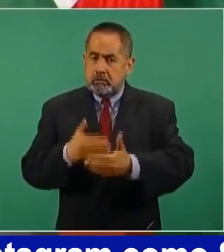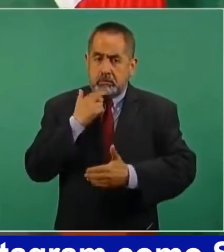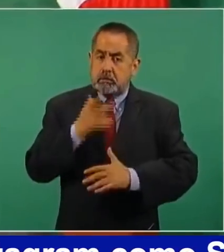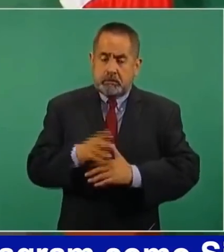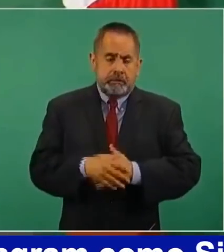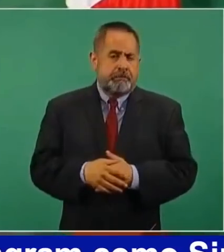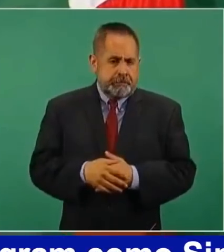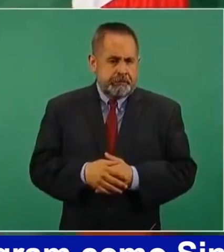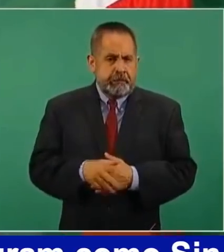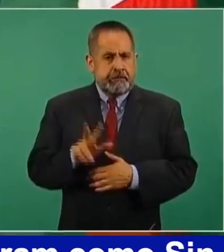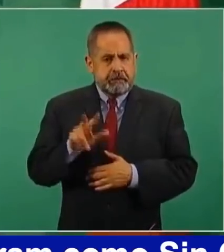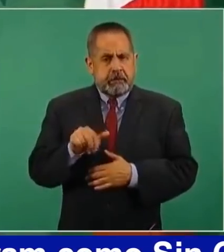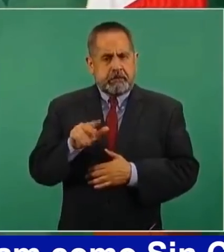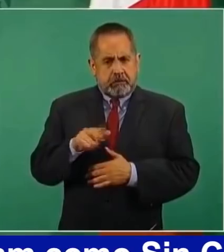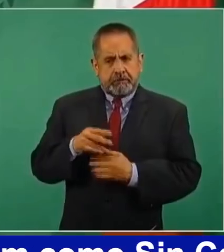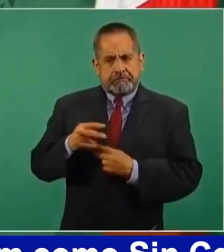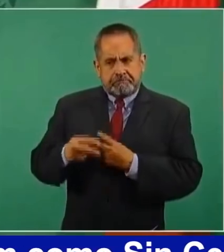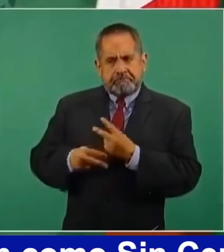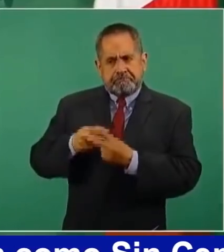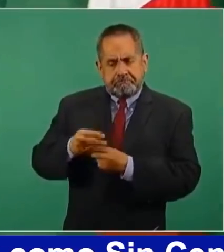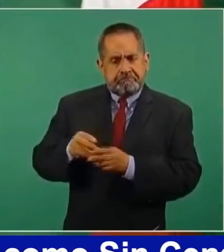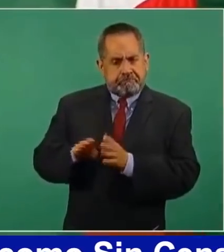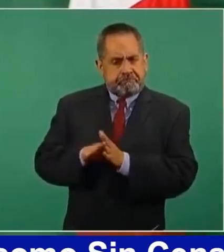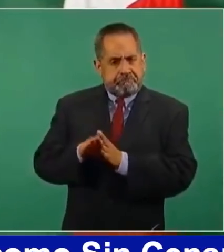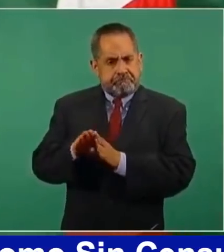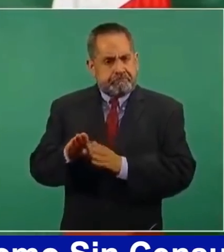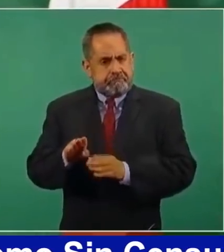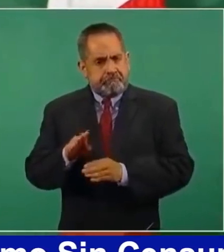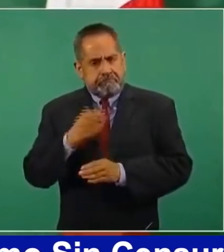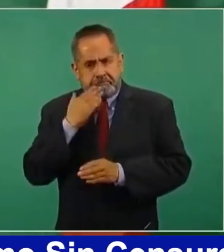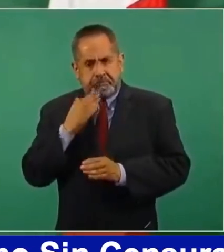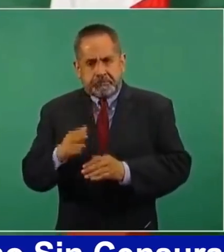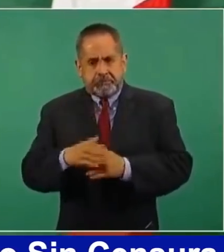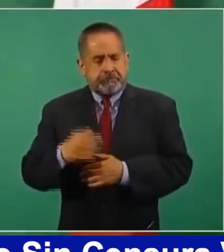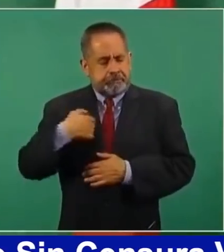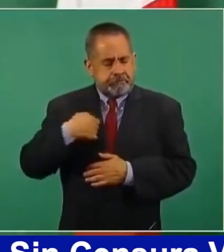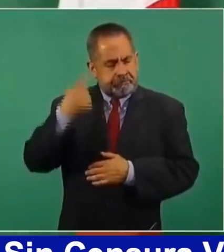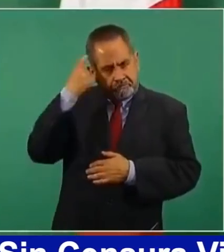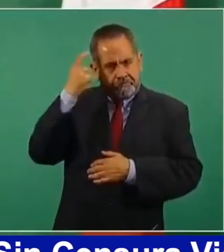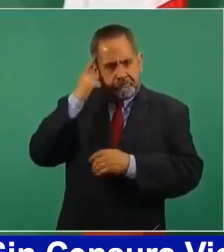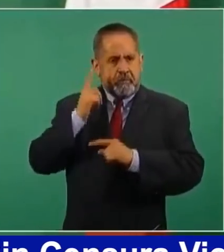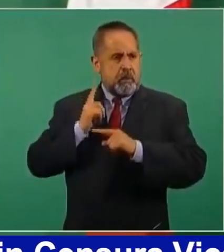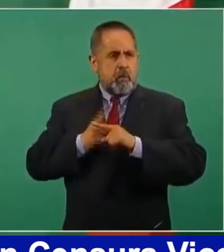Y se va avanzando, vamos avanzando, vamos avanzando. Y estoy optimista